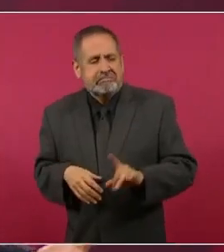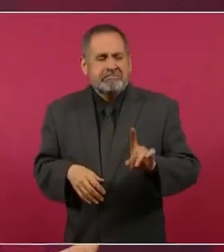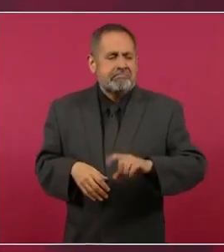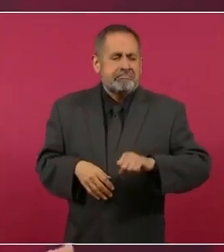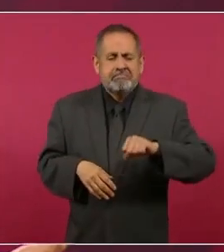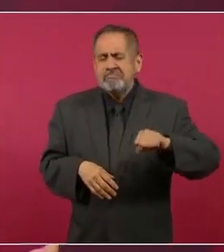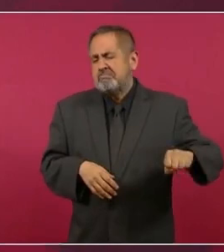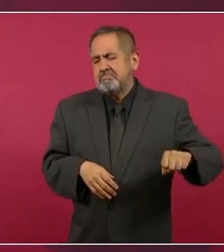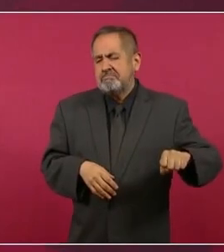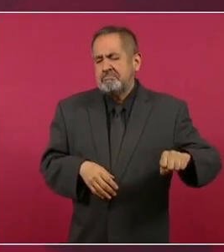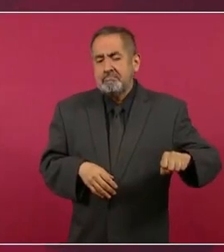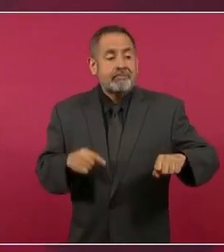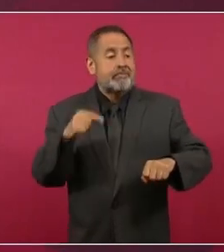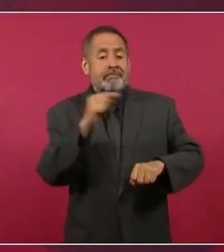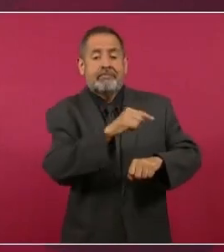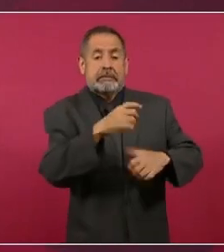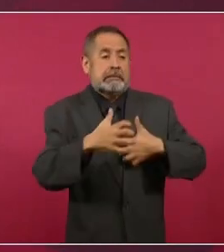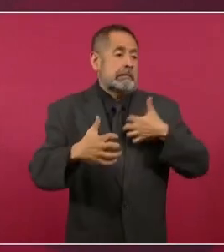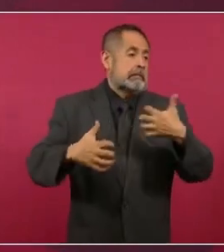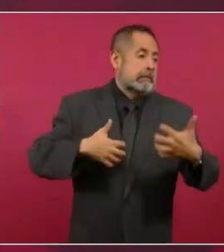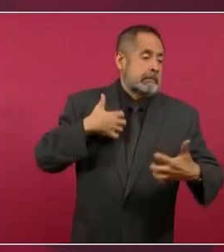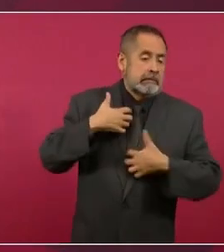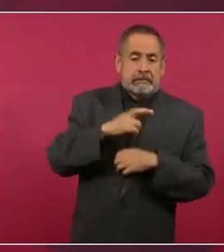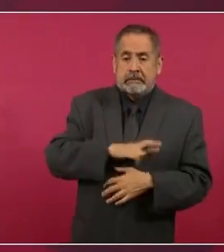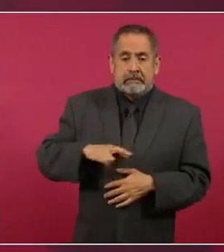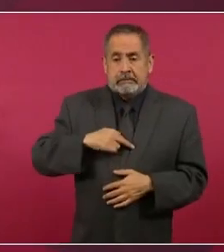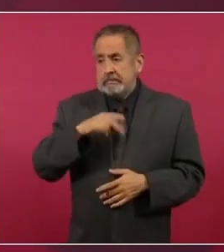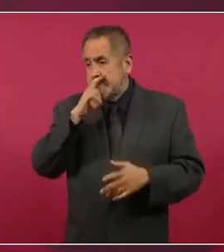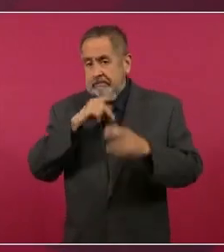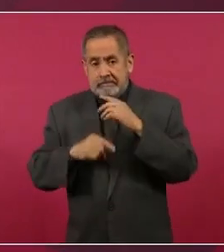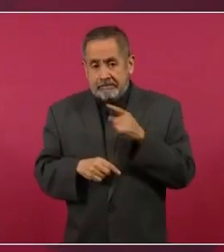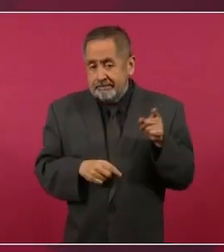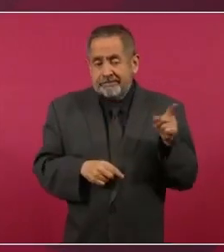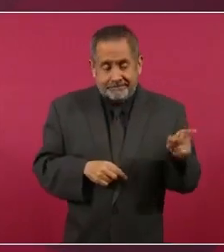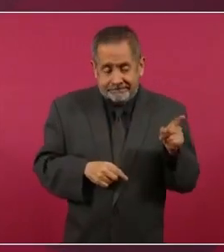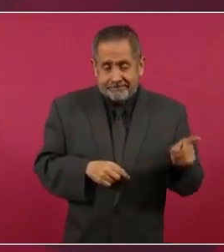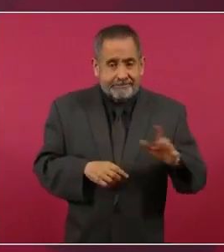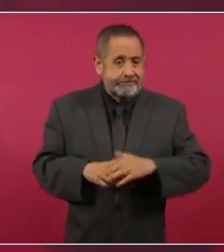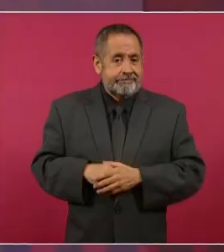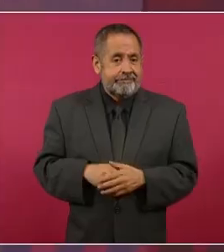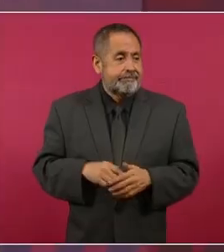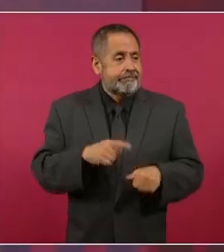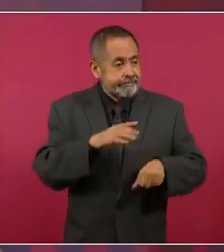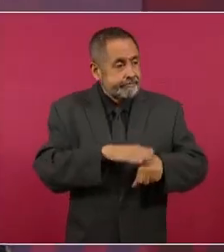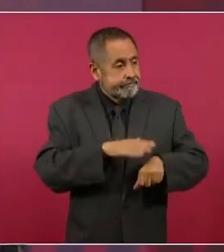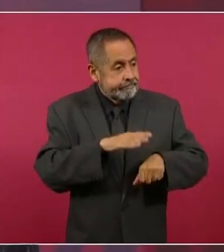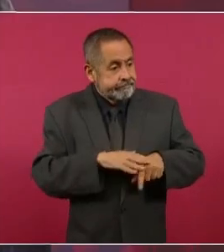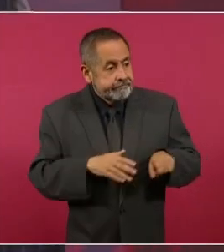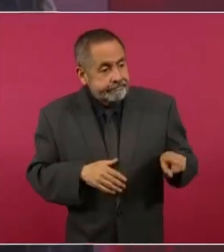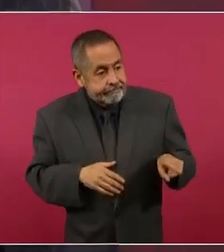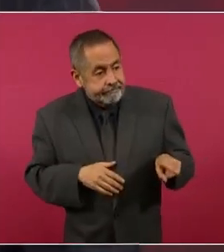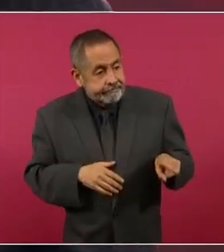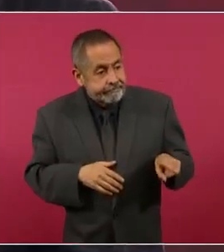y están desesperados, ¿no? Y cada vez son más